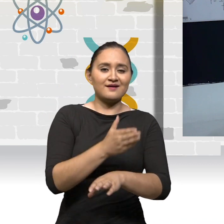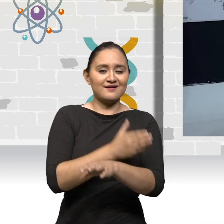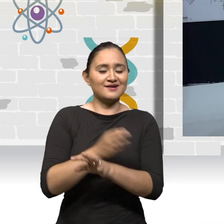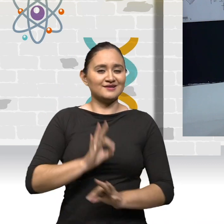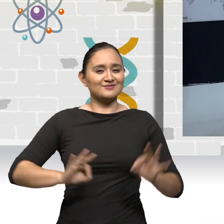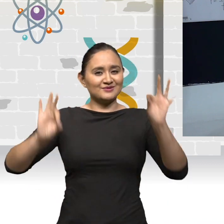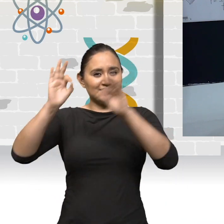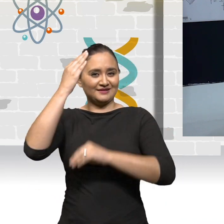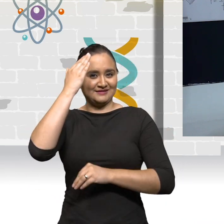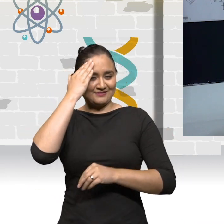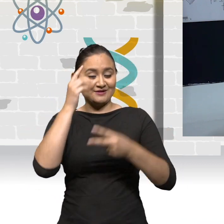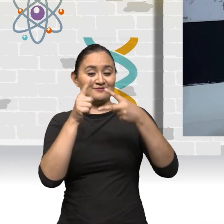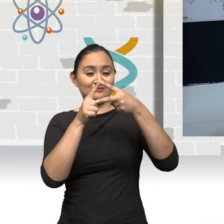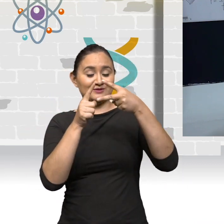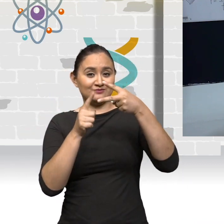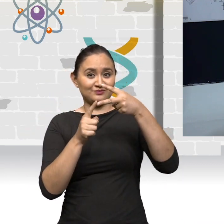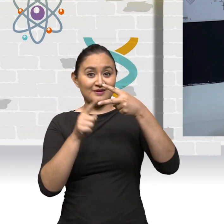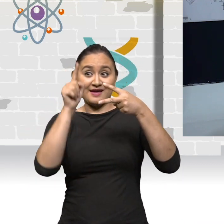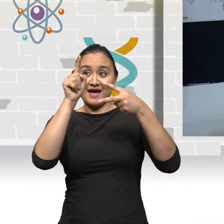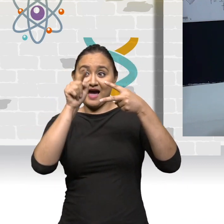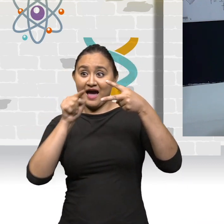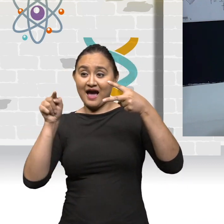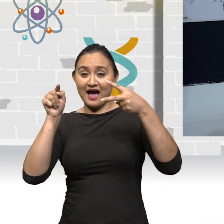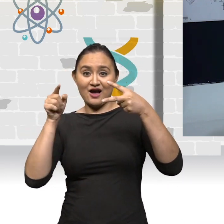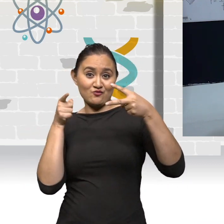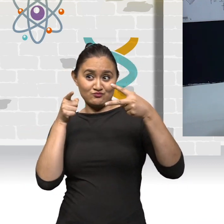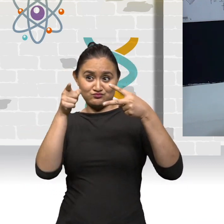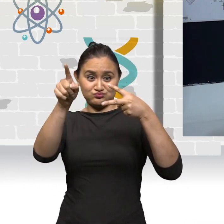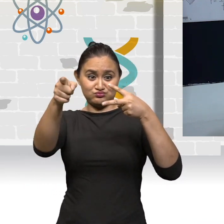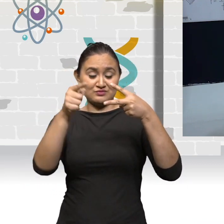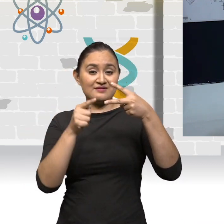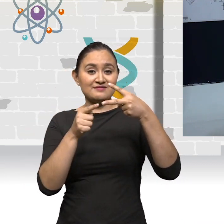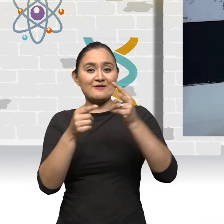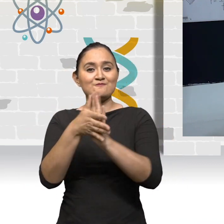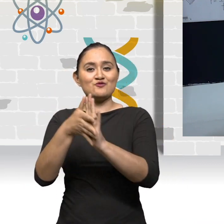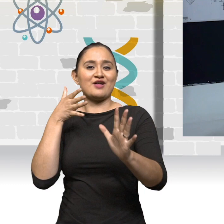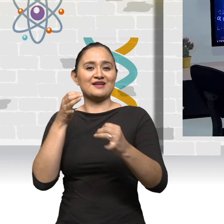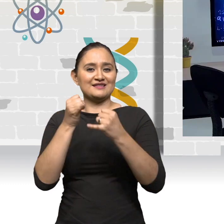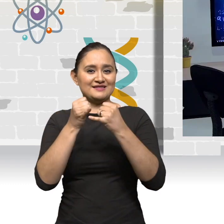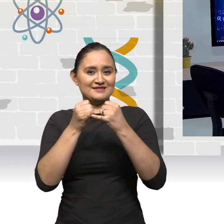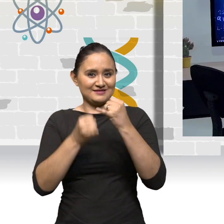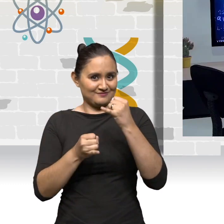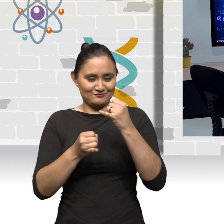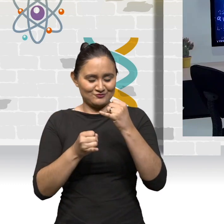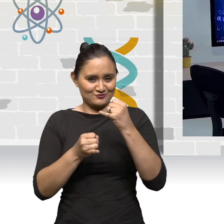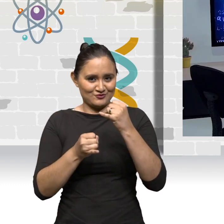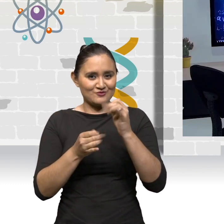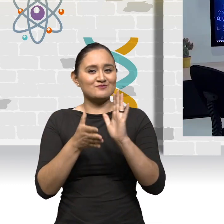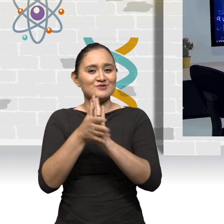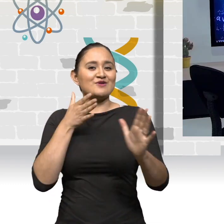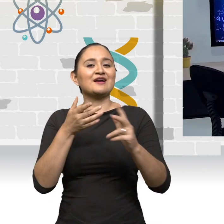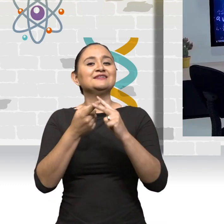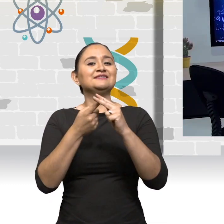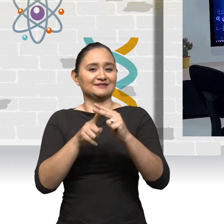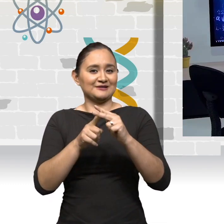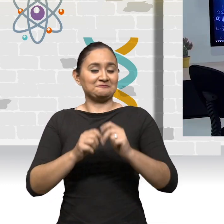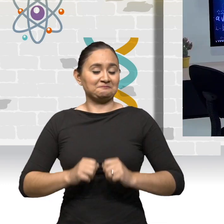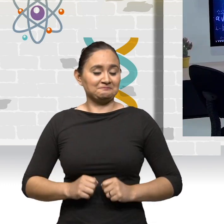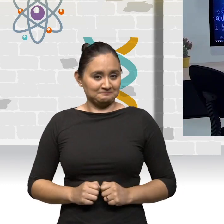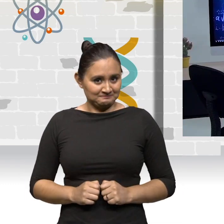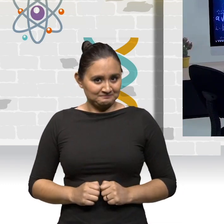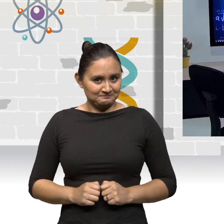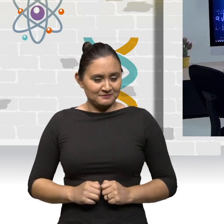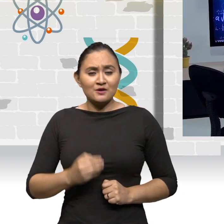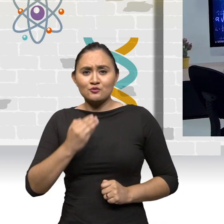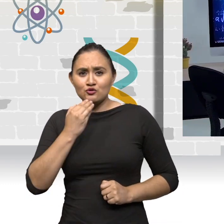dos variables. Primero, el ángulo de tiro y segundo, la velocidad inicial. Para saber qué distancia recorre